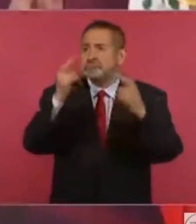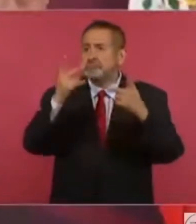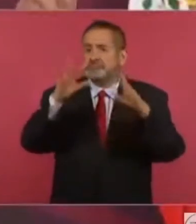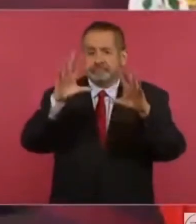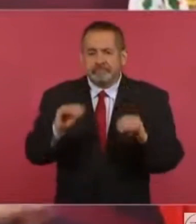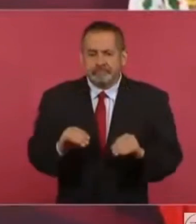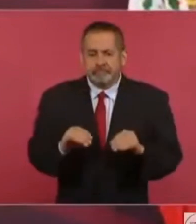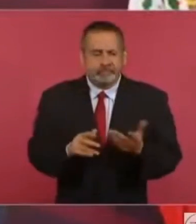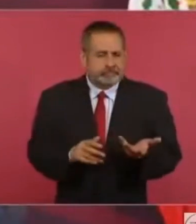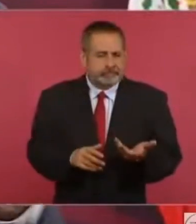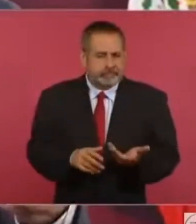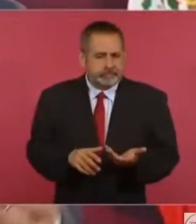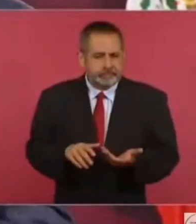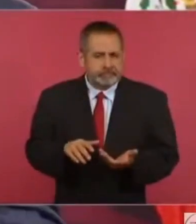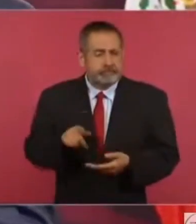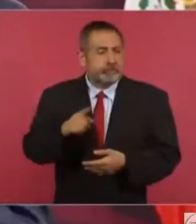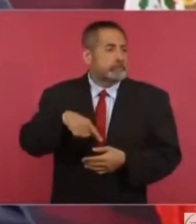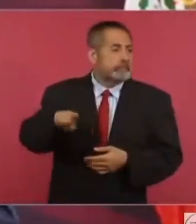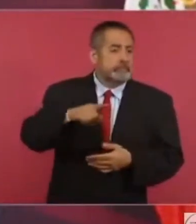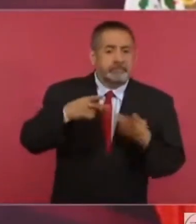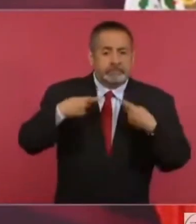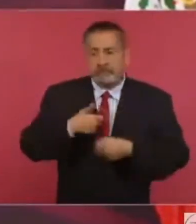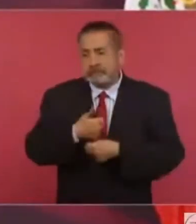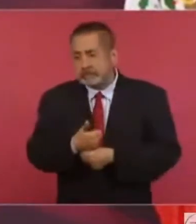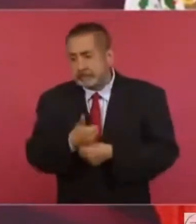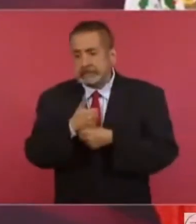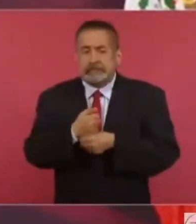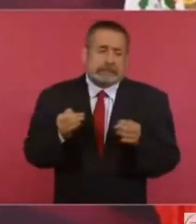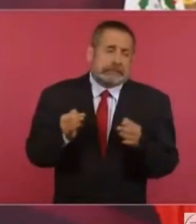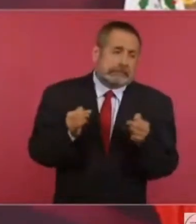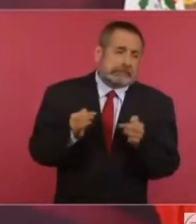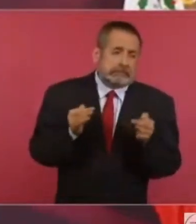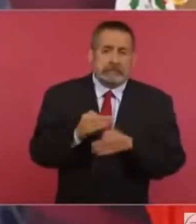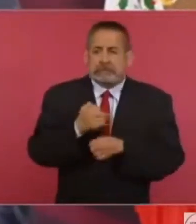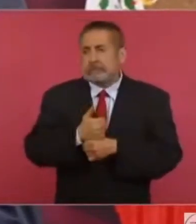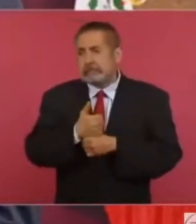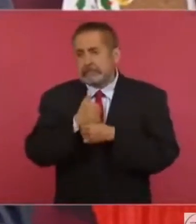Ahí la mayoría de la gente padeciendo de frío.